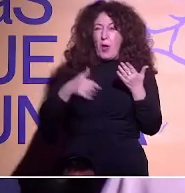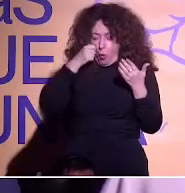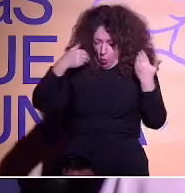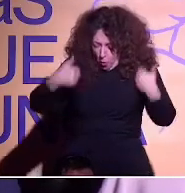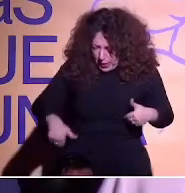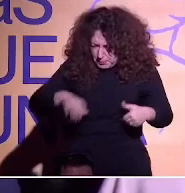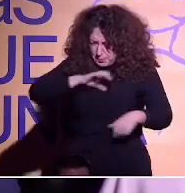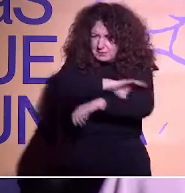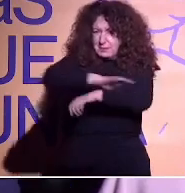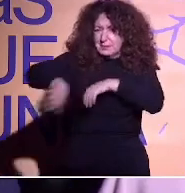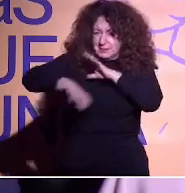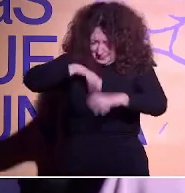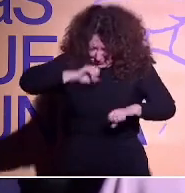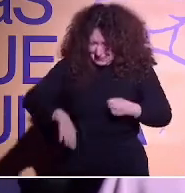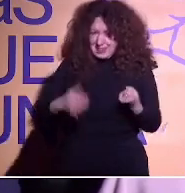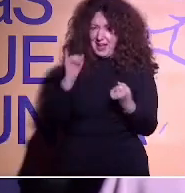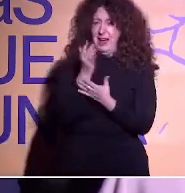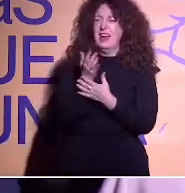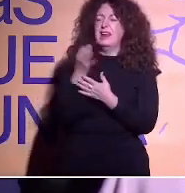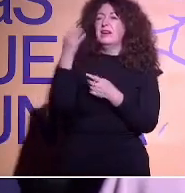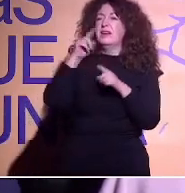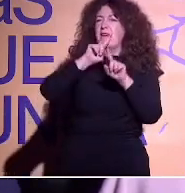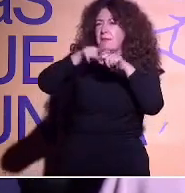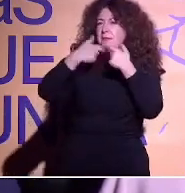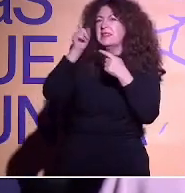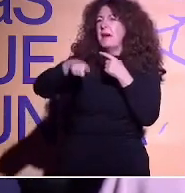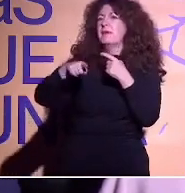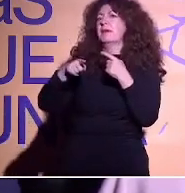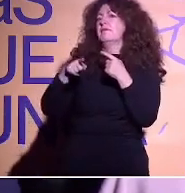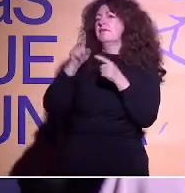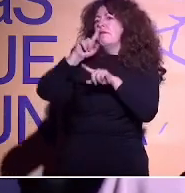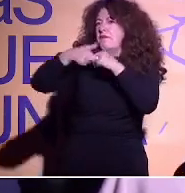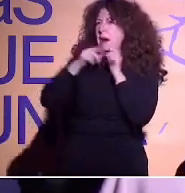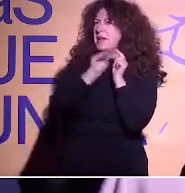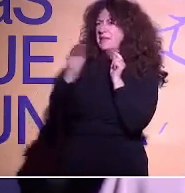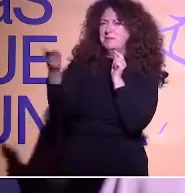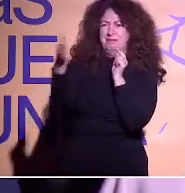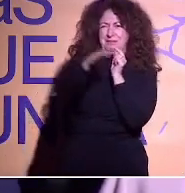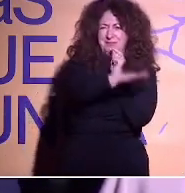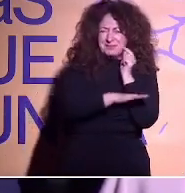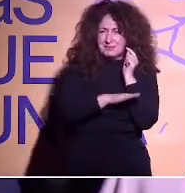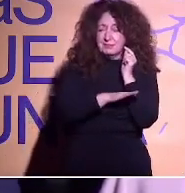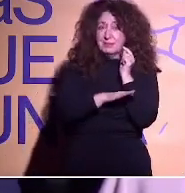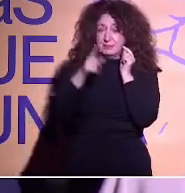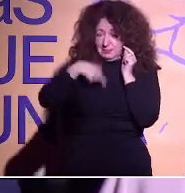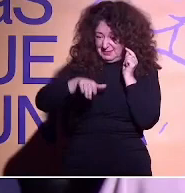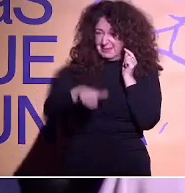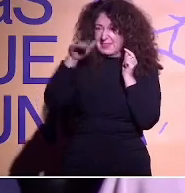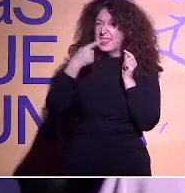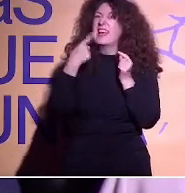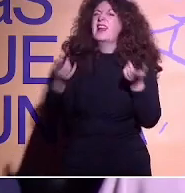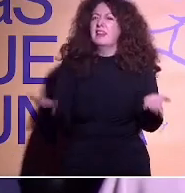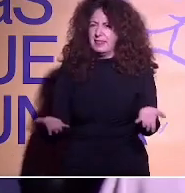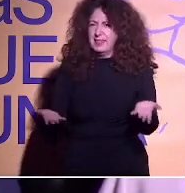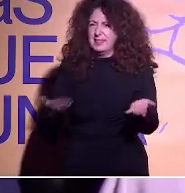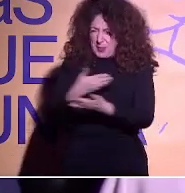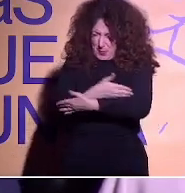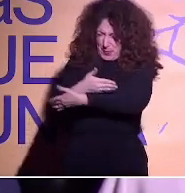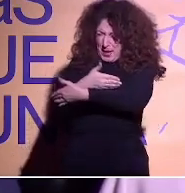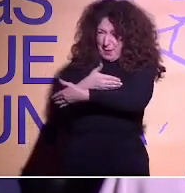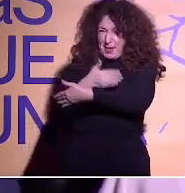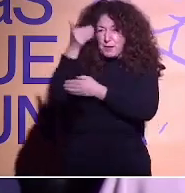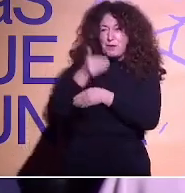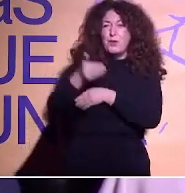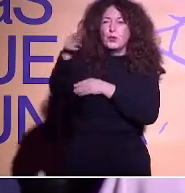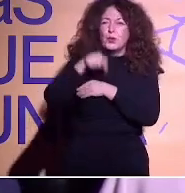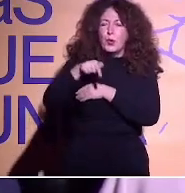cuerpo a decenas de miembros de sus familias qué les vamos a decir compañeros y compañeras a esos bebés cuando